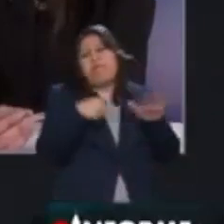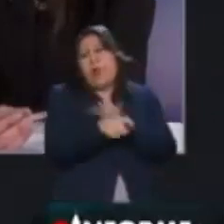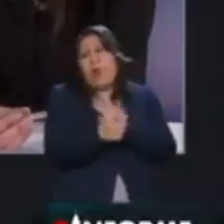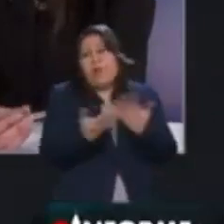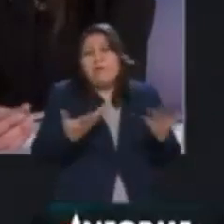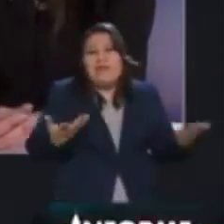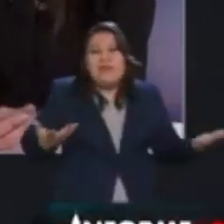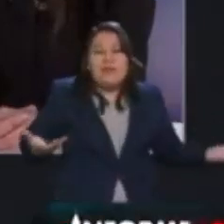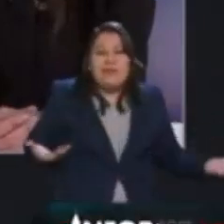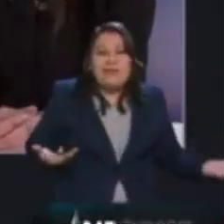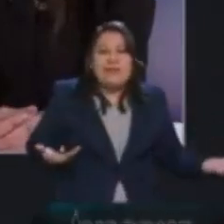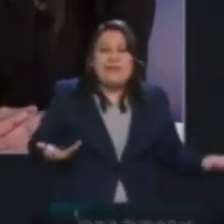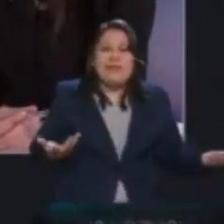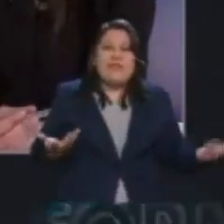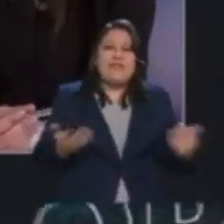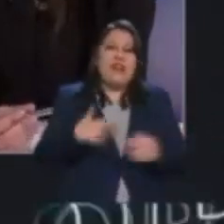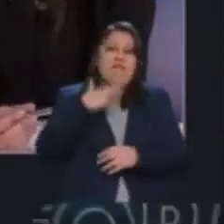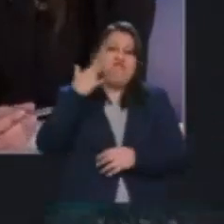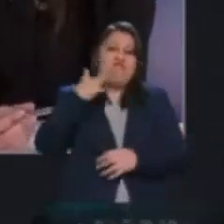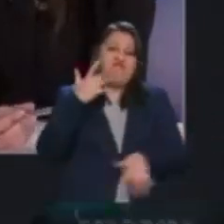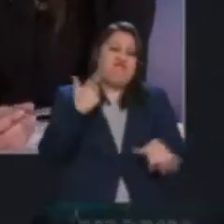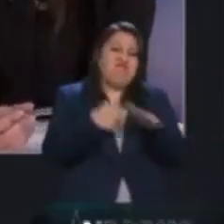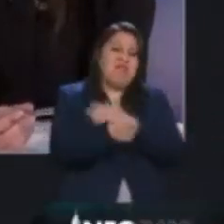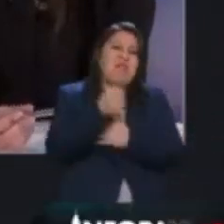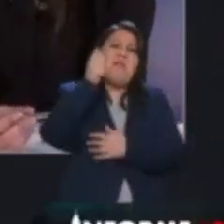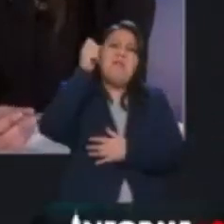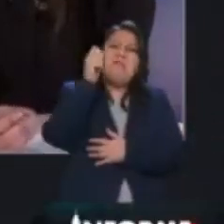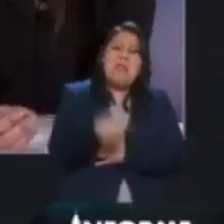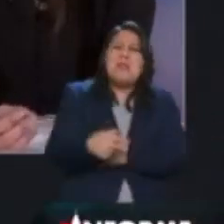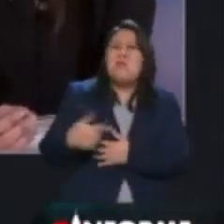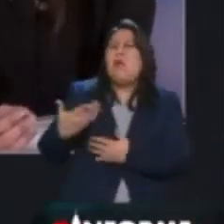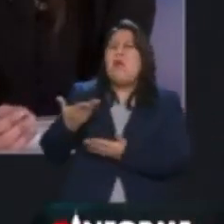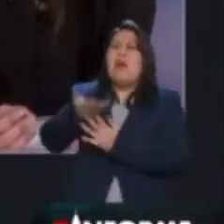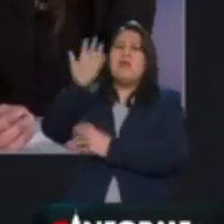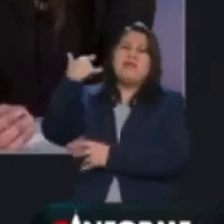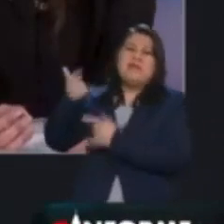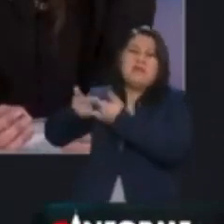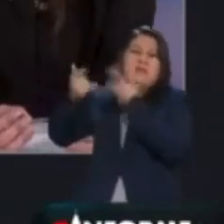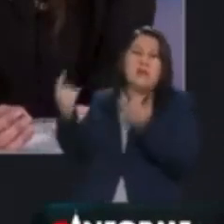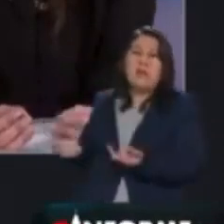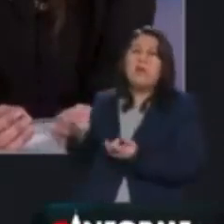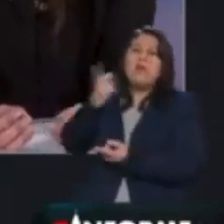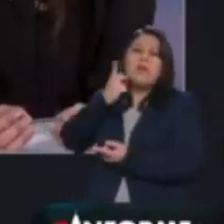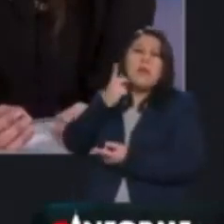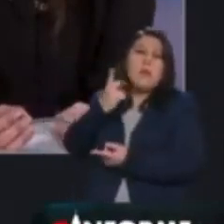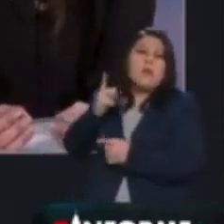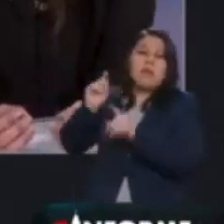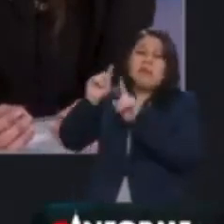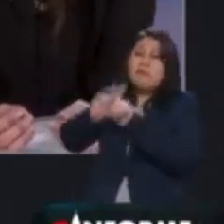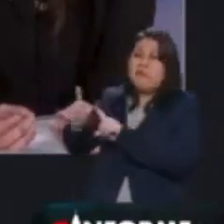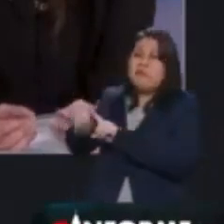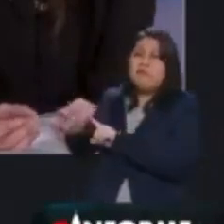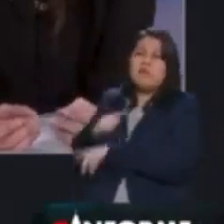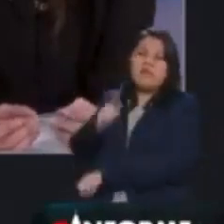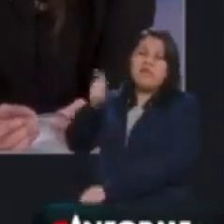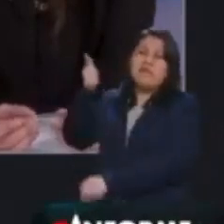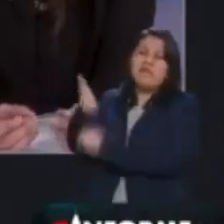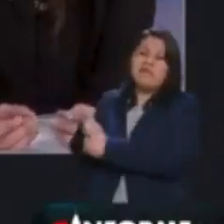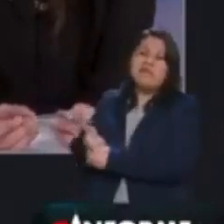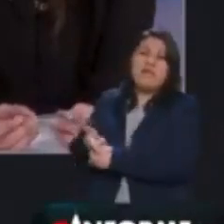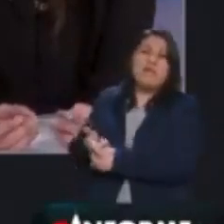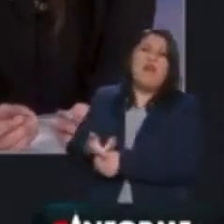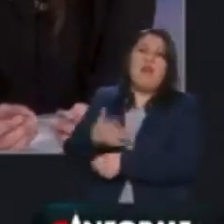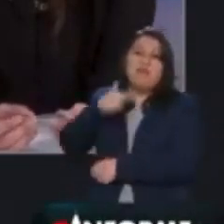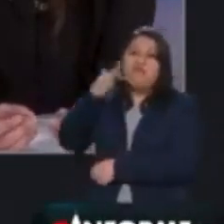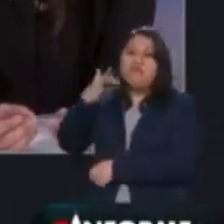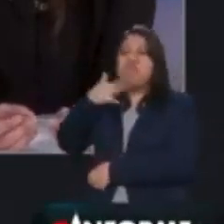los tamales, ¿no? Como fue posteriormente con la estafa maestra, con este tipo, digo, sin ser una empresa fantasma, porque sí existía como